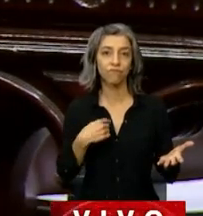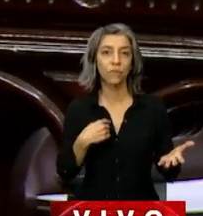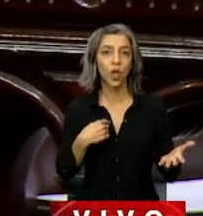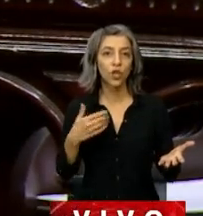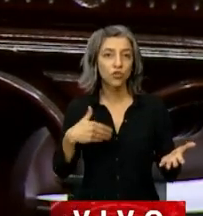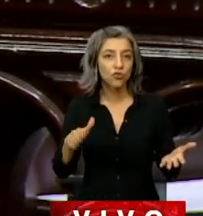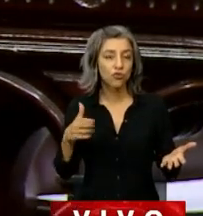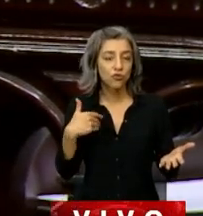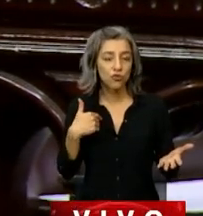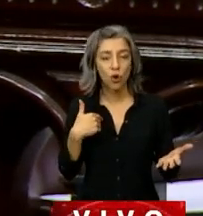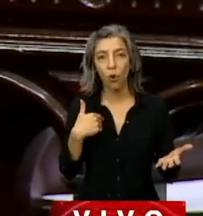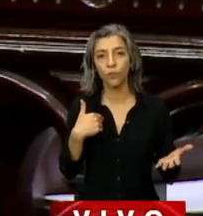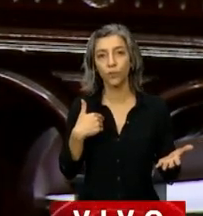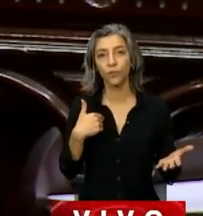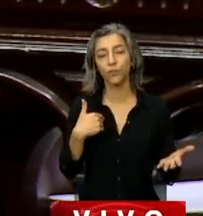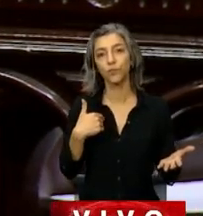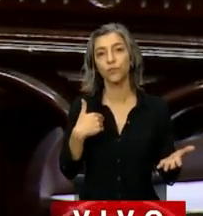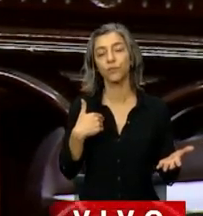voy a abordar mi línea